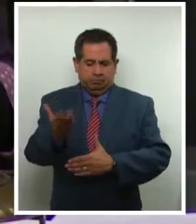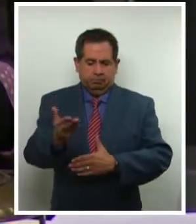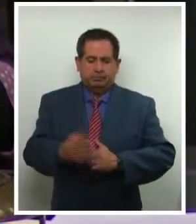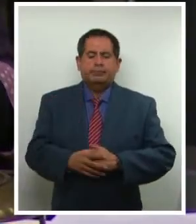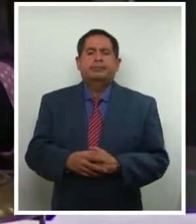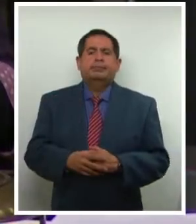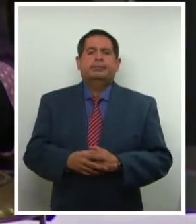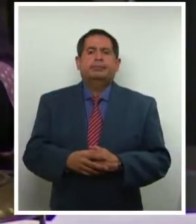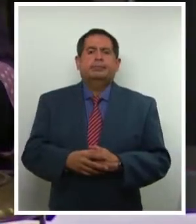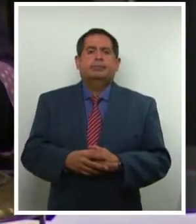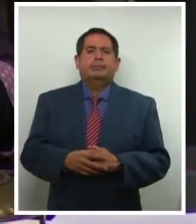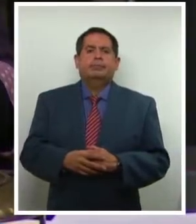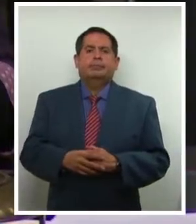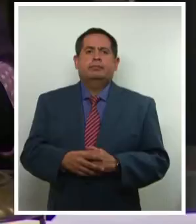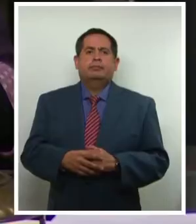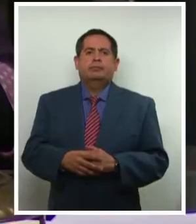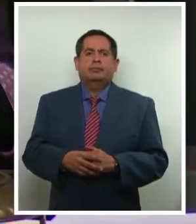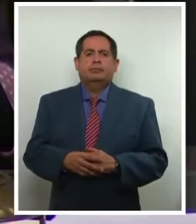este